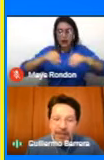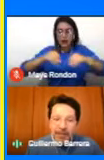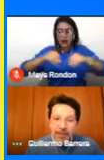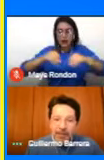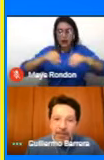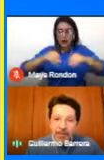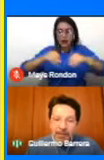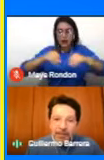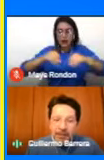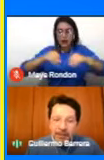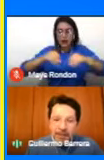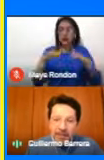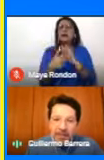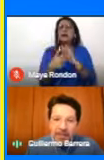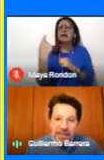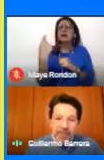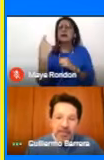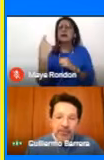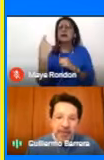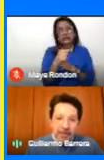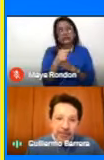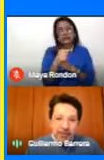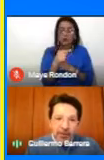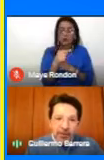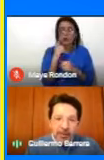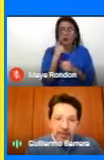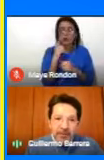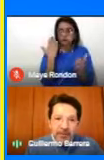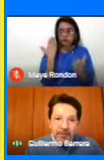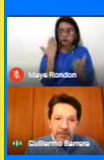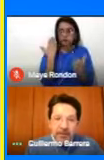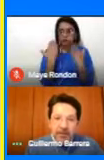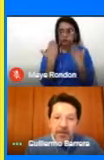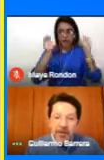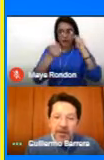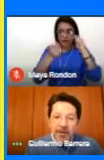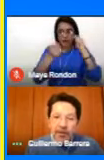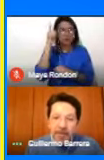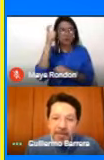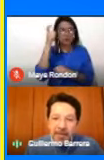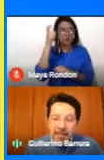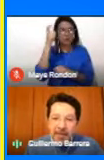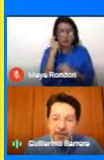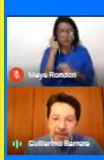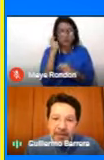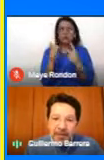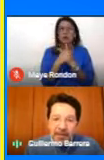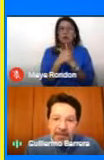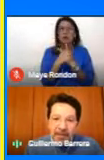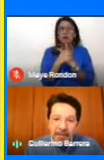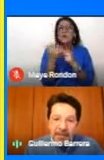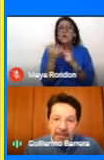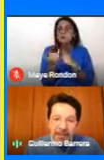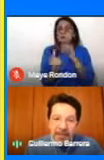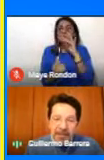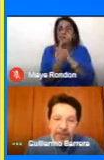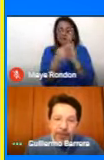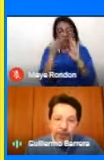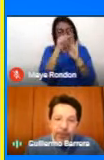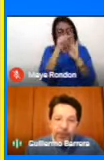decir, que independientemente de los cambios de gobierno, hubiesen algunas reglas